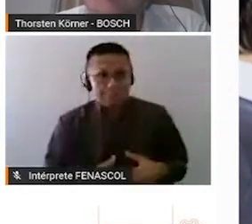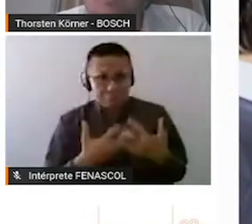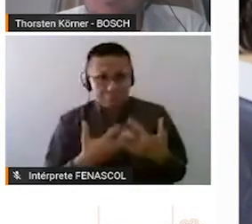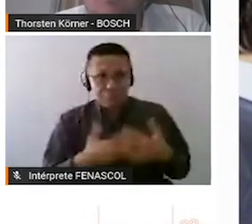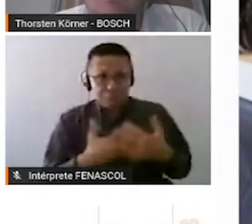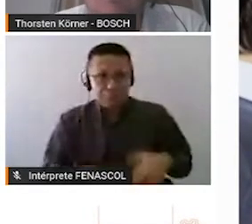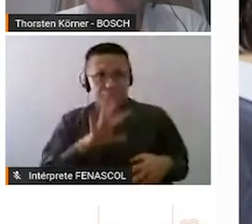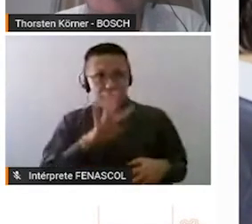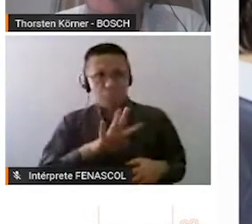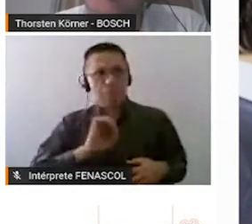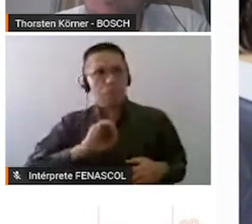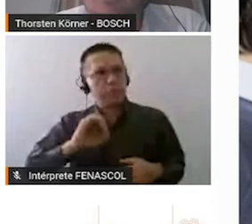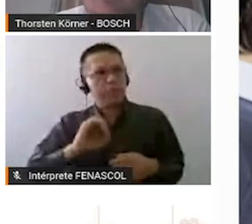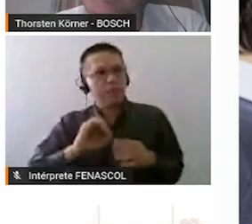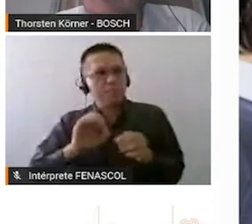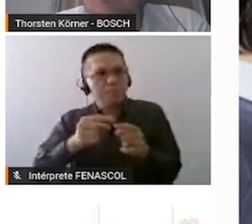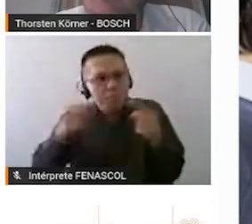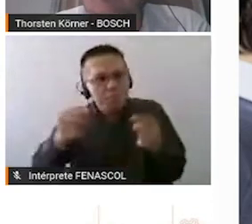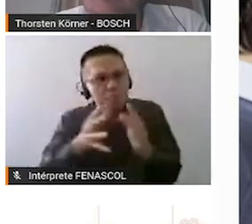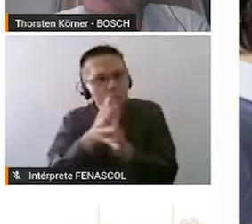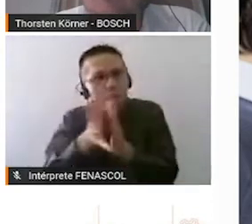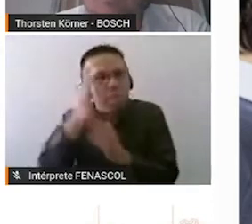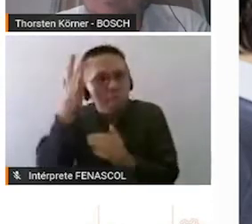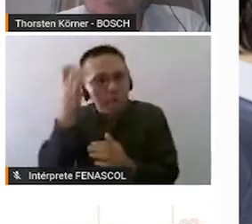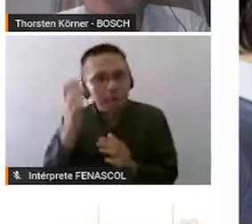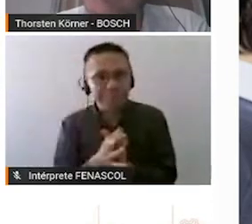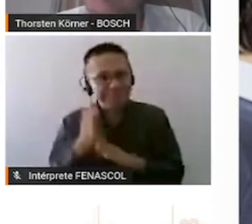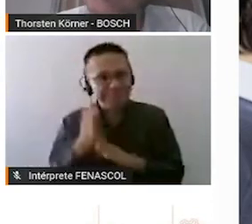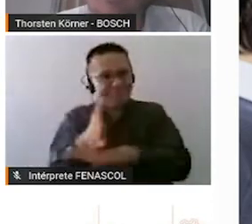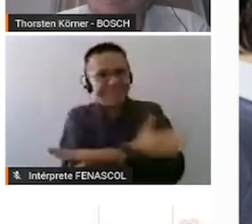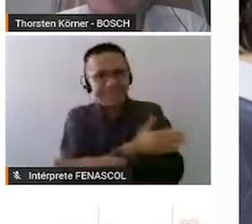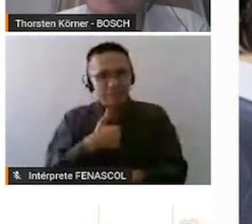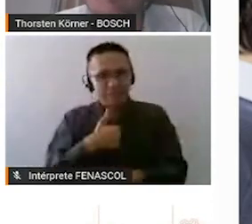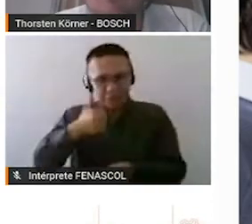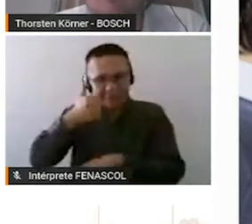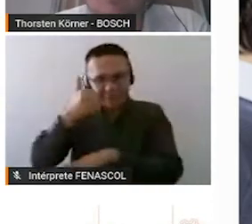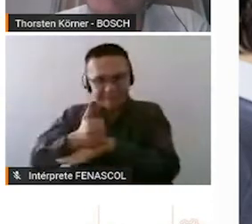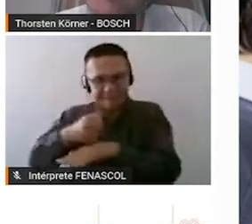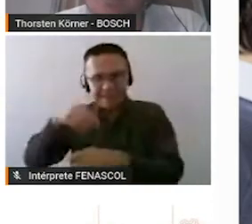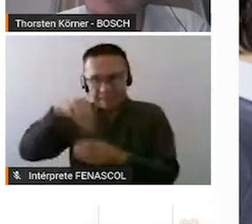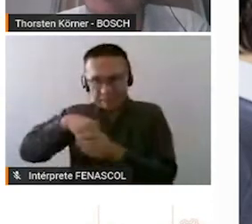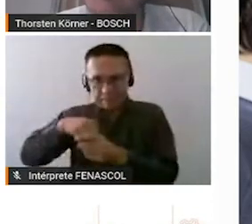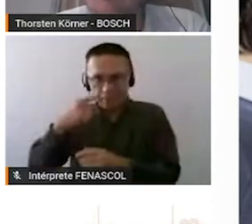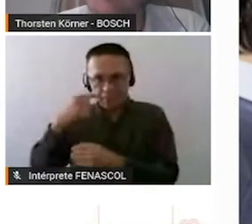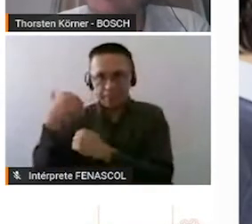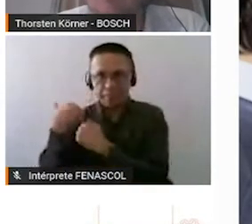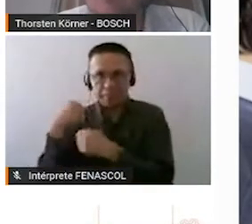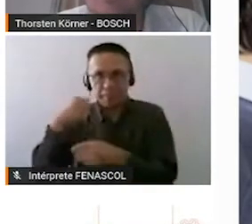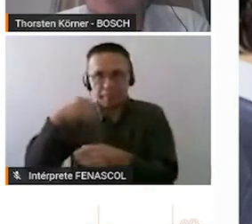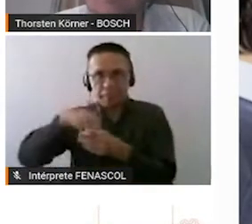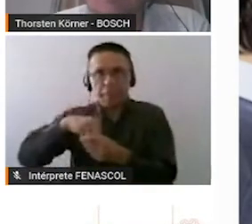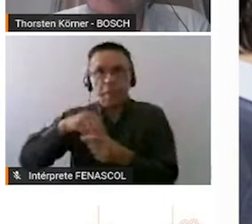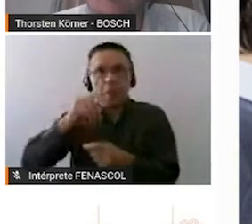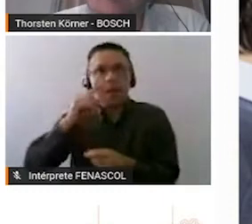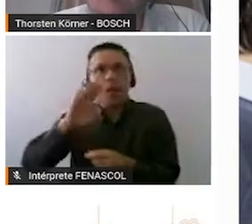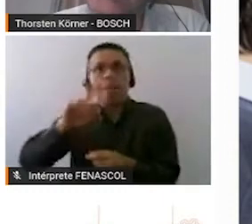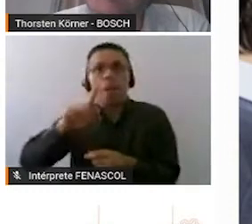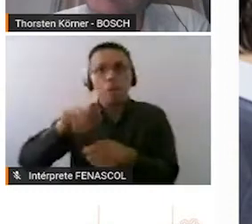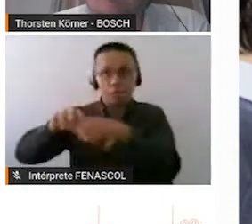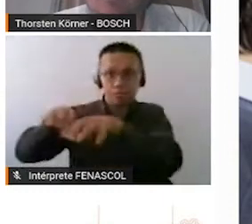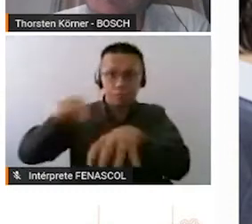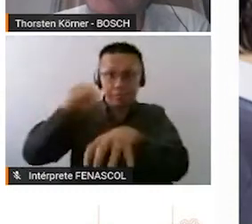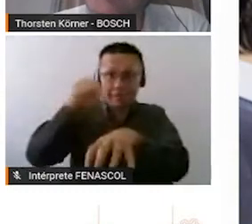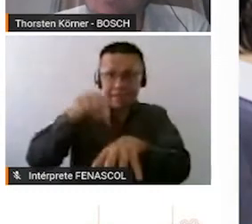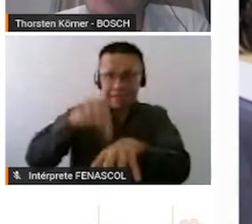4.0. Como dije, soy gerente de Bosch Rexroth, que es parte del grupo Bosch a